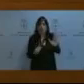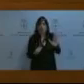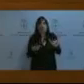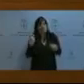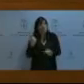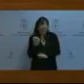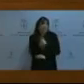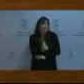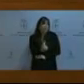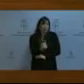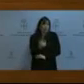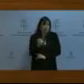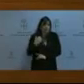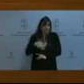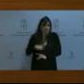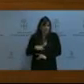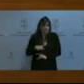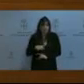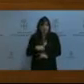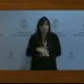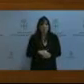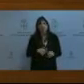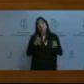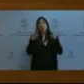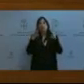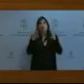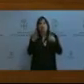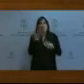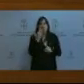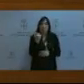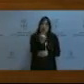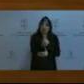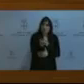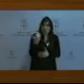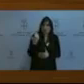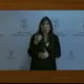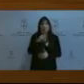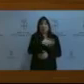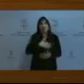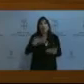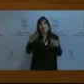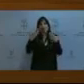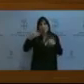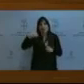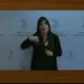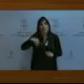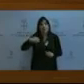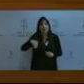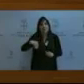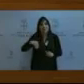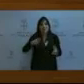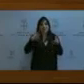por parte del Consejo Escolar. Agradecer también al presidente del Consejo Escolar del Principado de Asturias, don